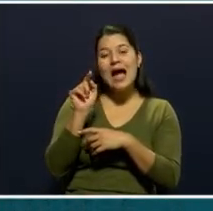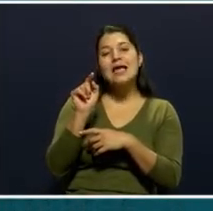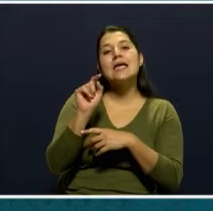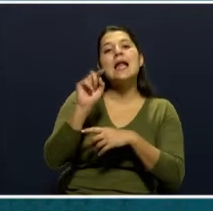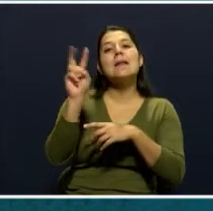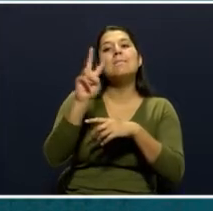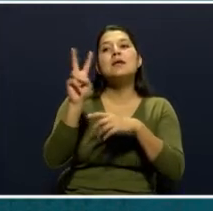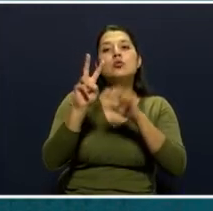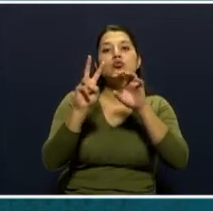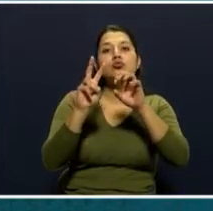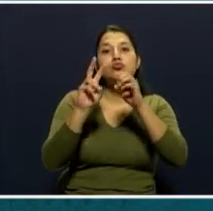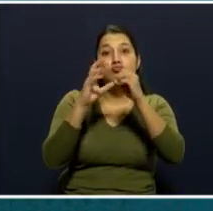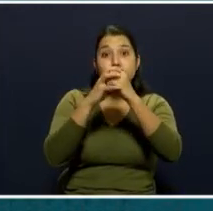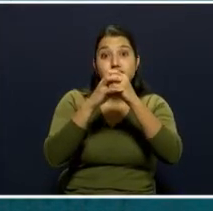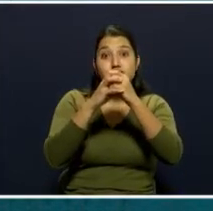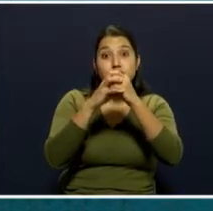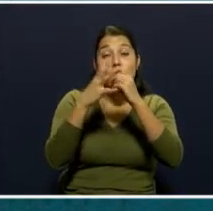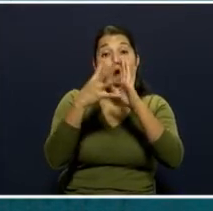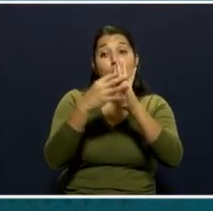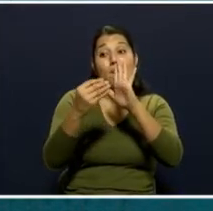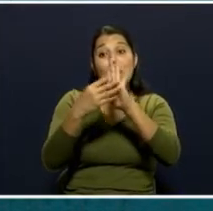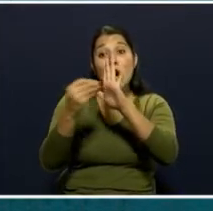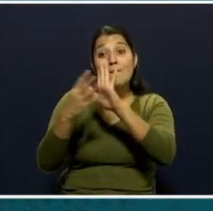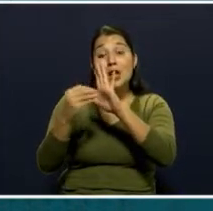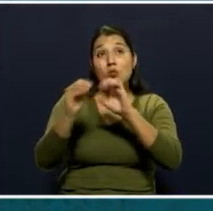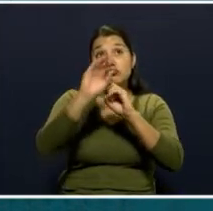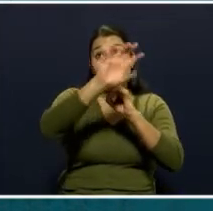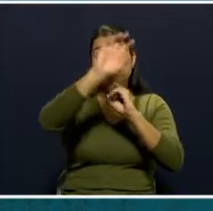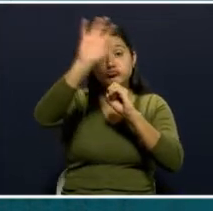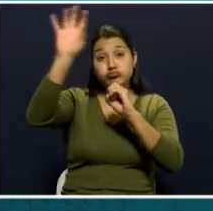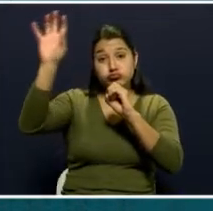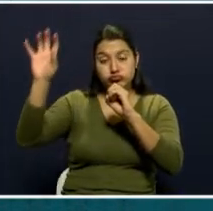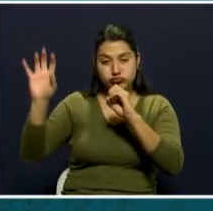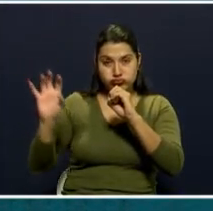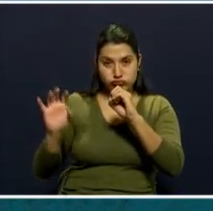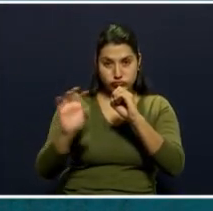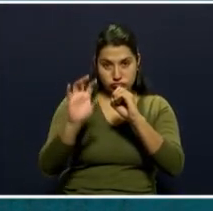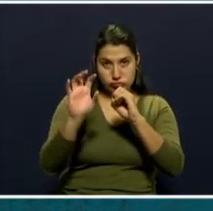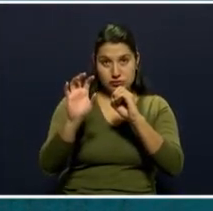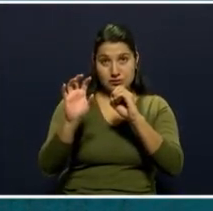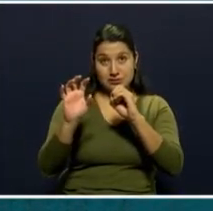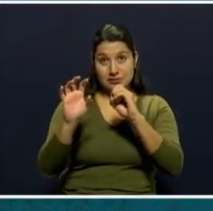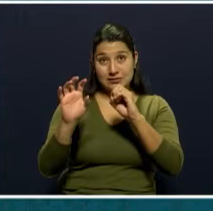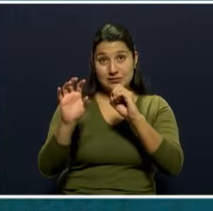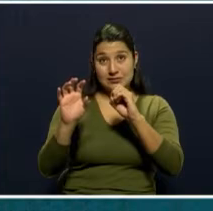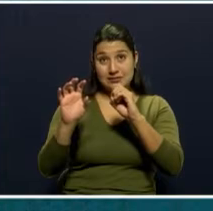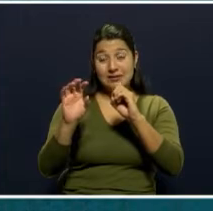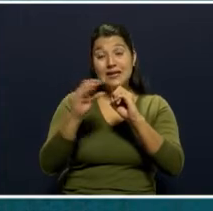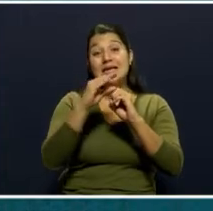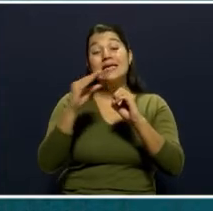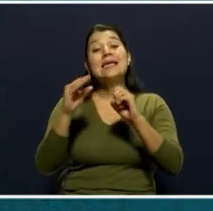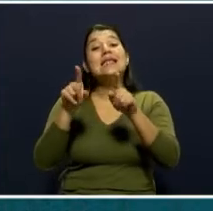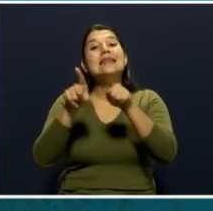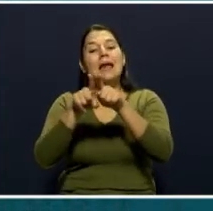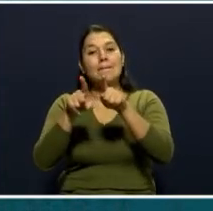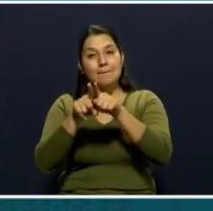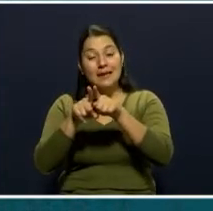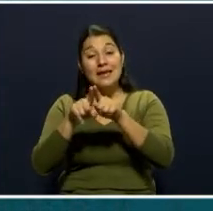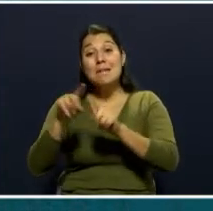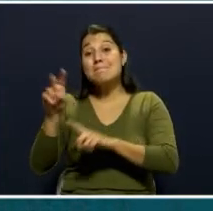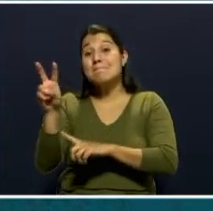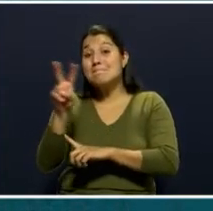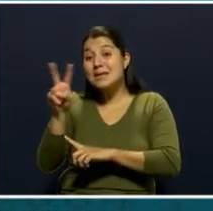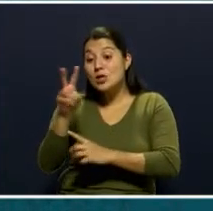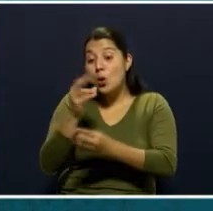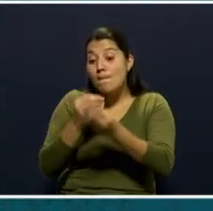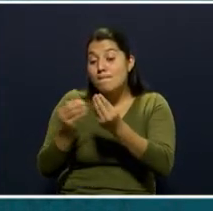cantidad, y la de que está un poco más abajo nos dice que el virus está generando la información para generar dentro